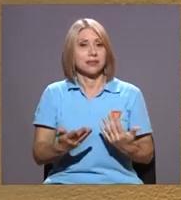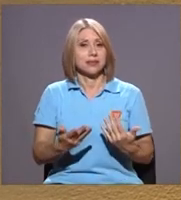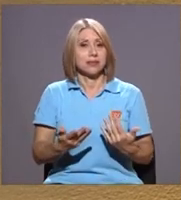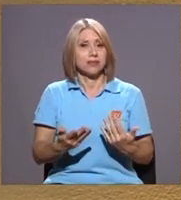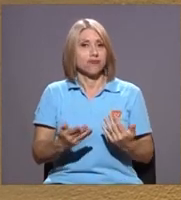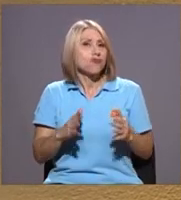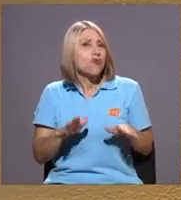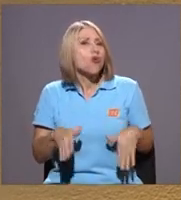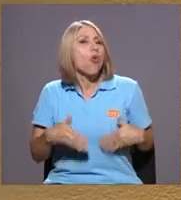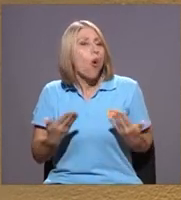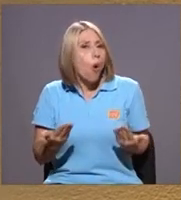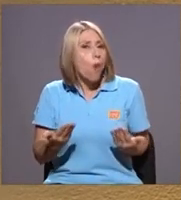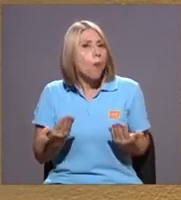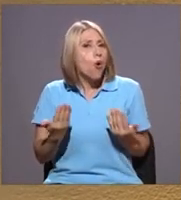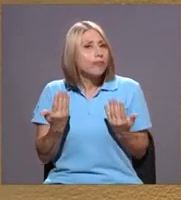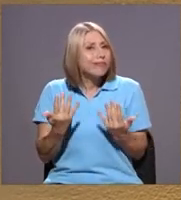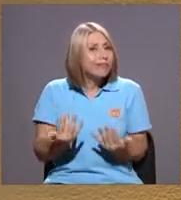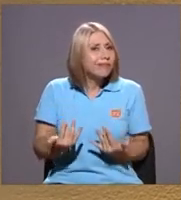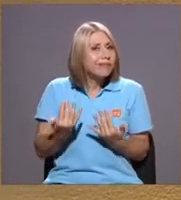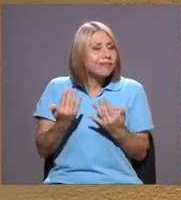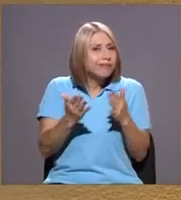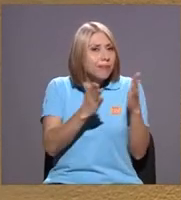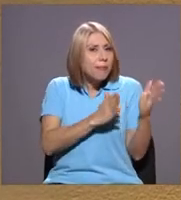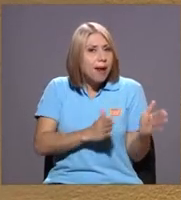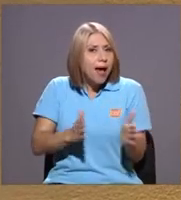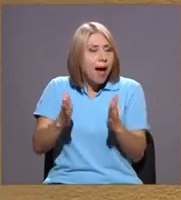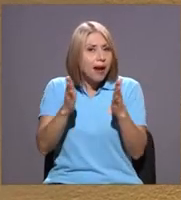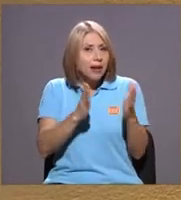espera o cómo planea,